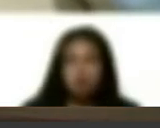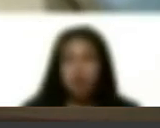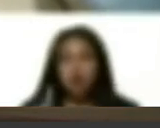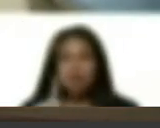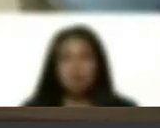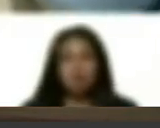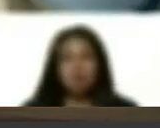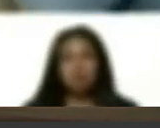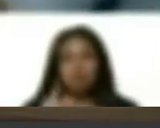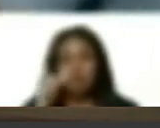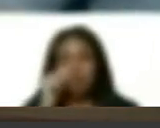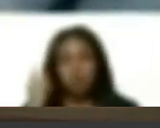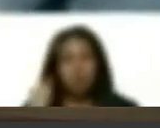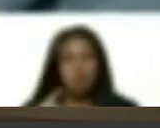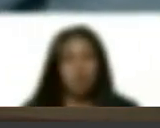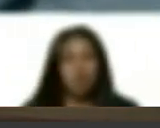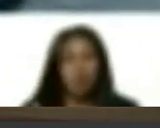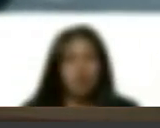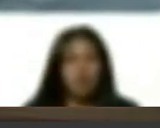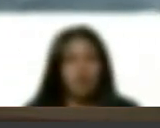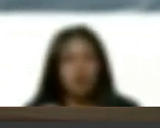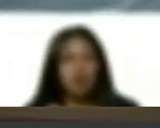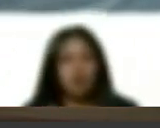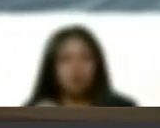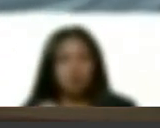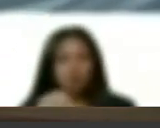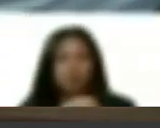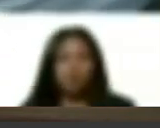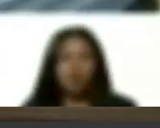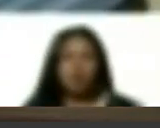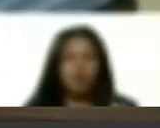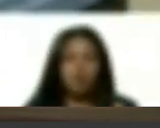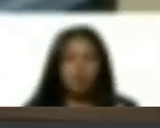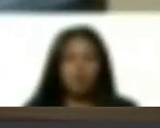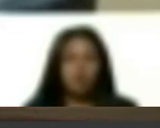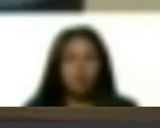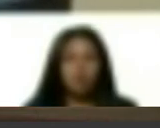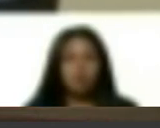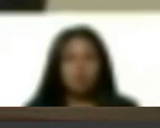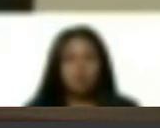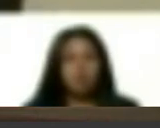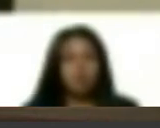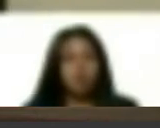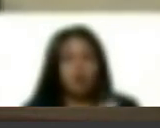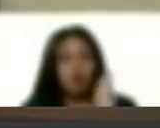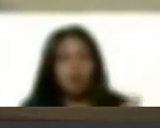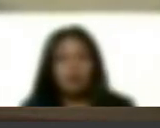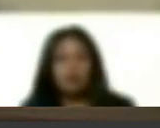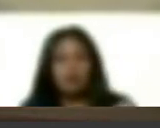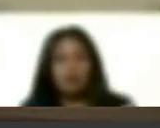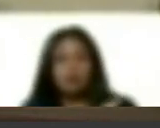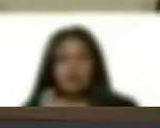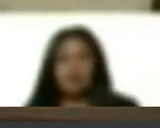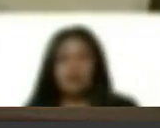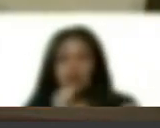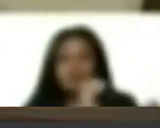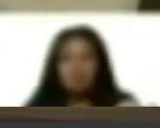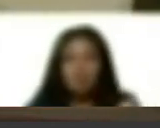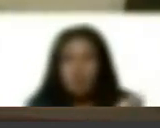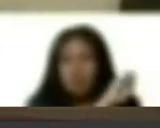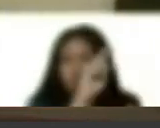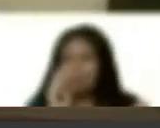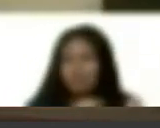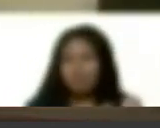quieren estar bien informados. Recuerda dejar tu comentario y un me gusta para apoyar este equipo investigativo. De antemano, muchas